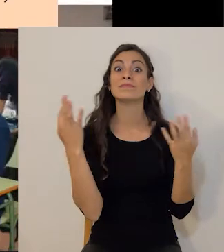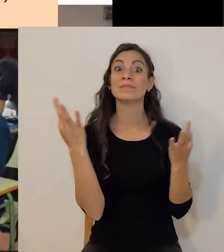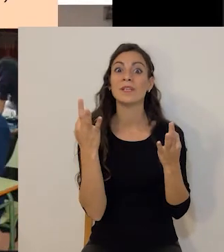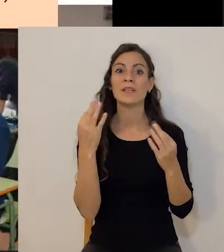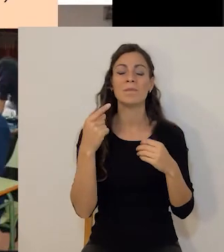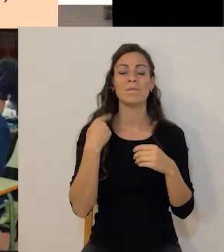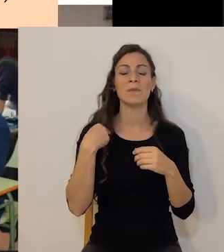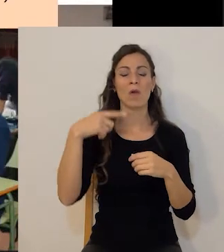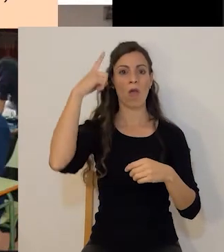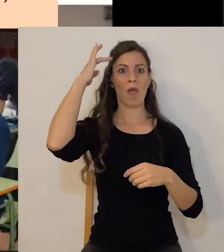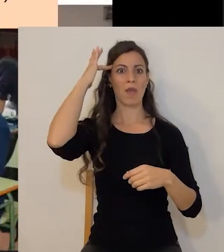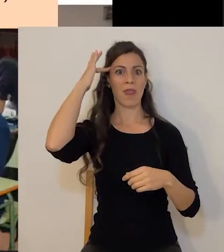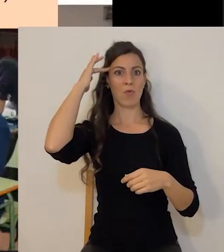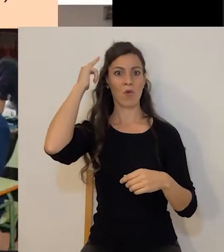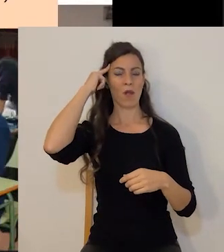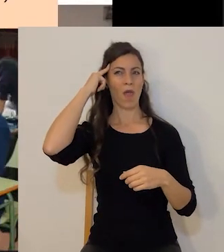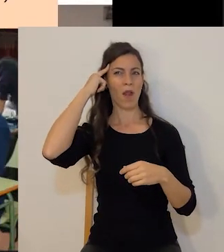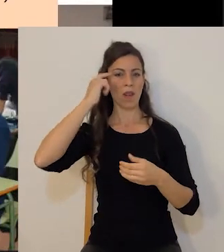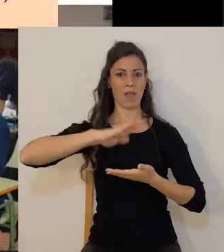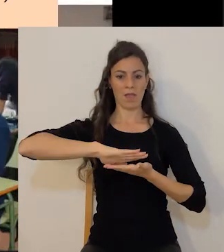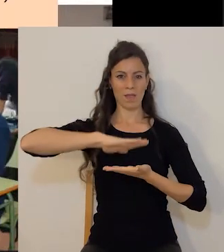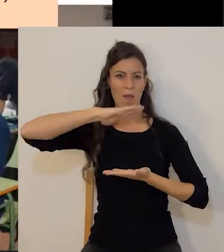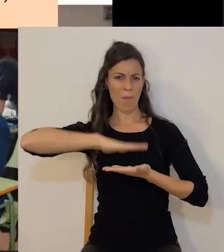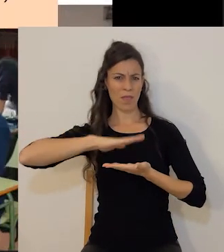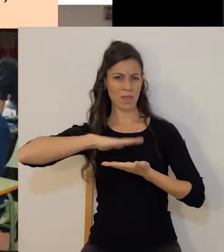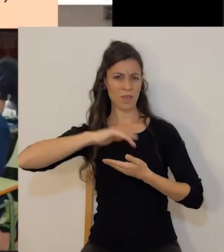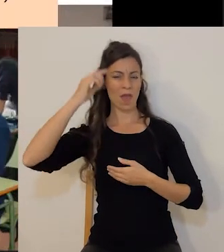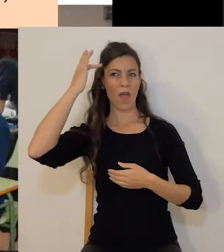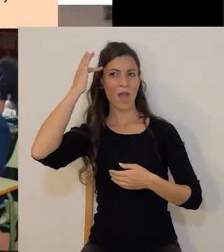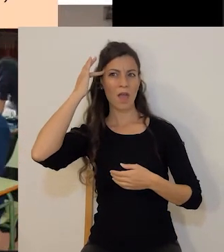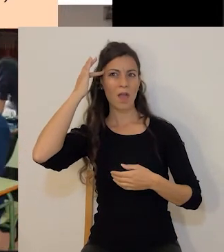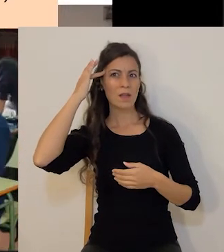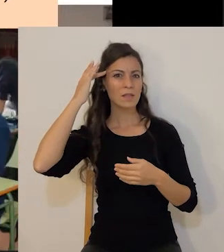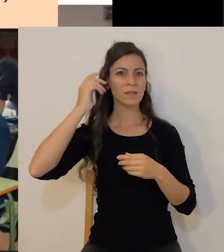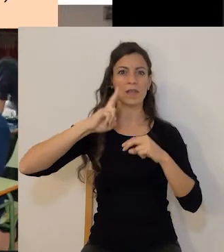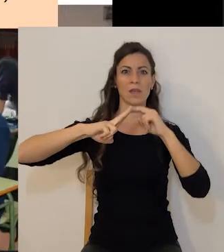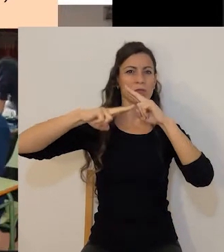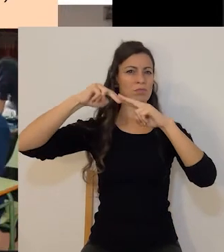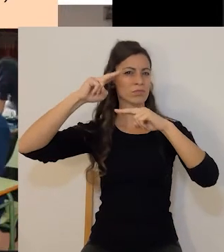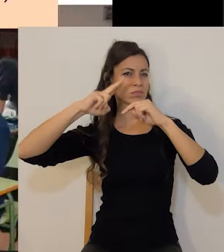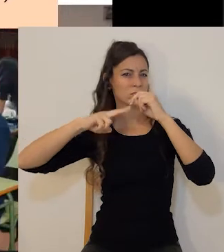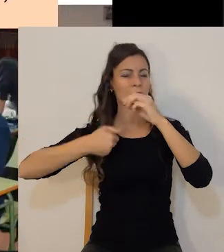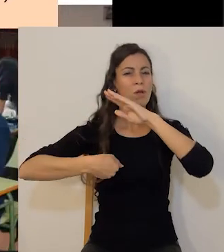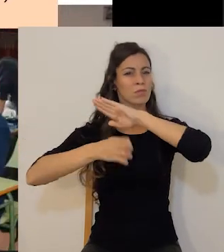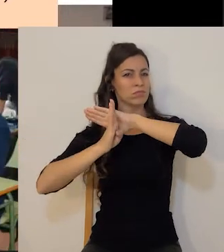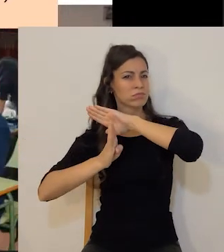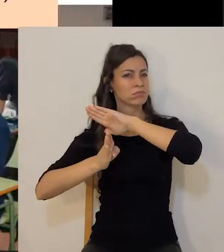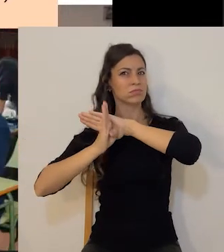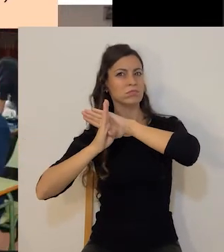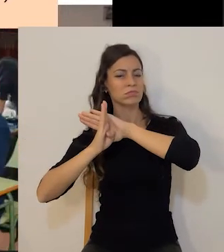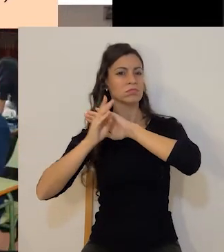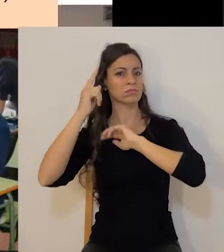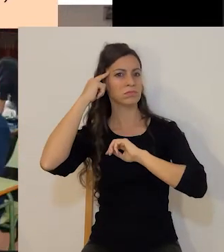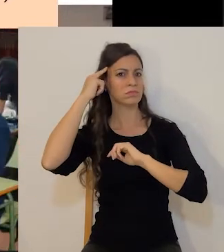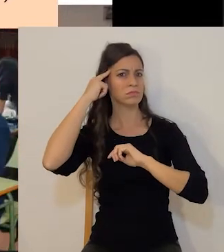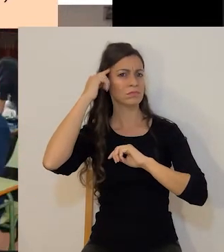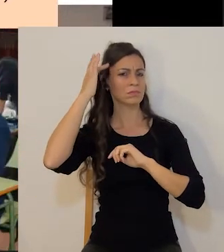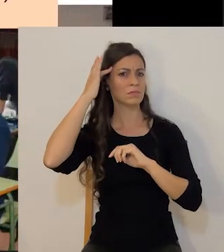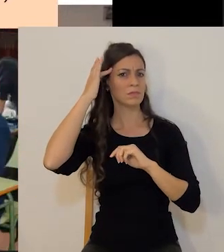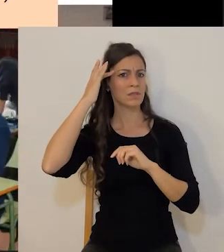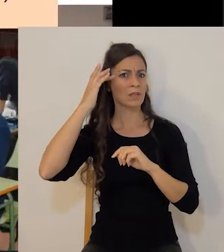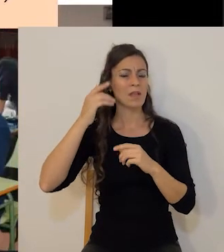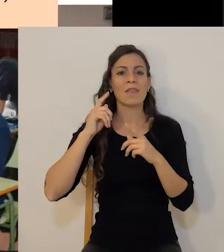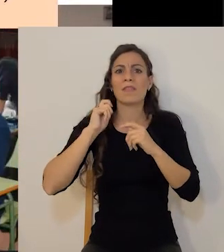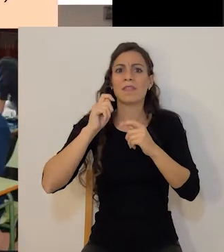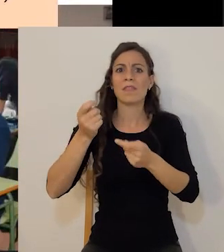plasticidad neuronal, es decir, la capacidad del cerebro de reinventarse y construirse constantemente es lo que permite